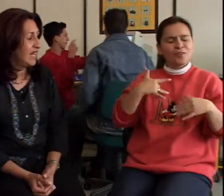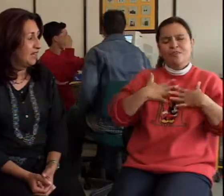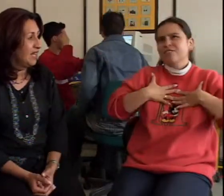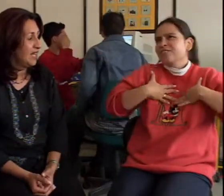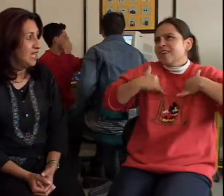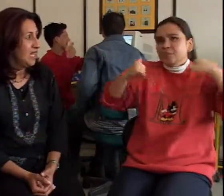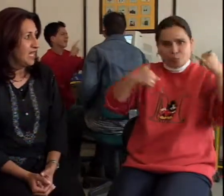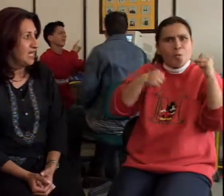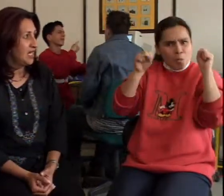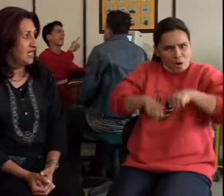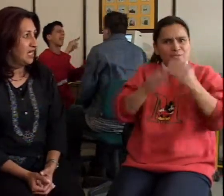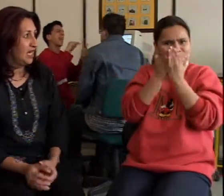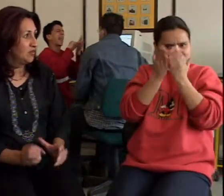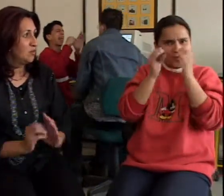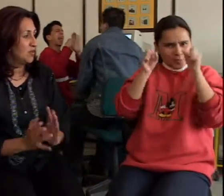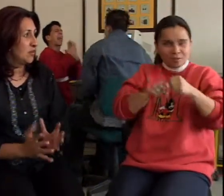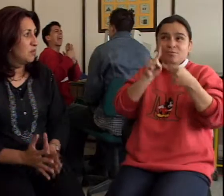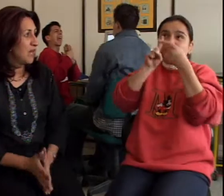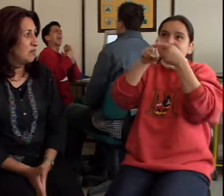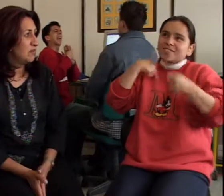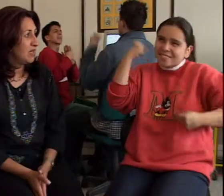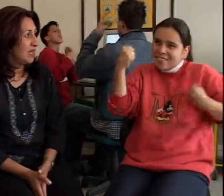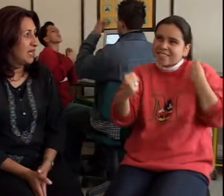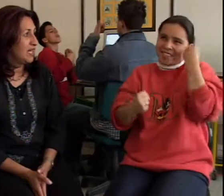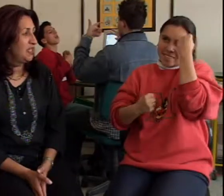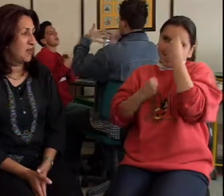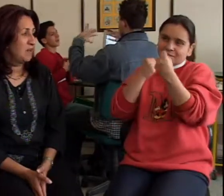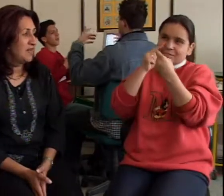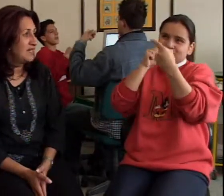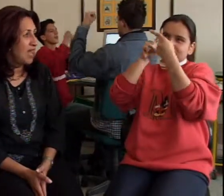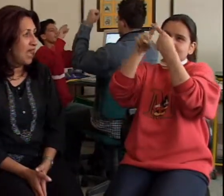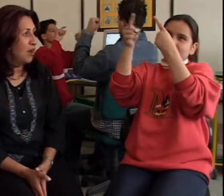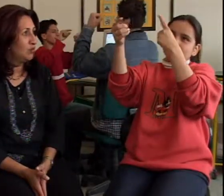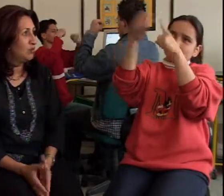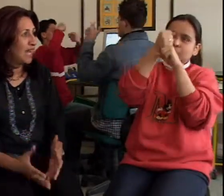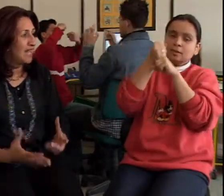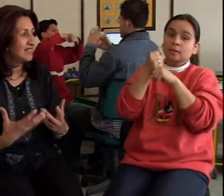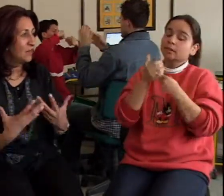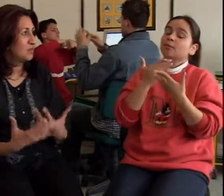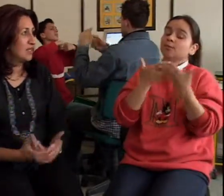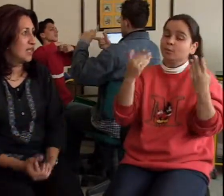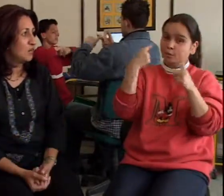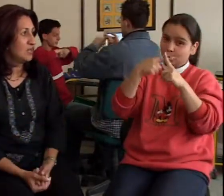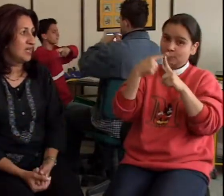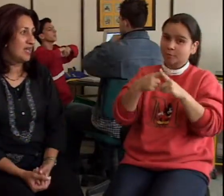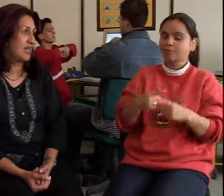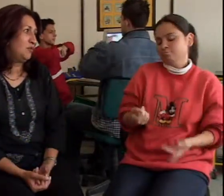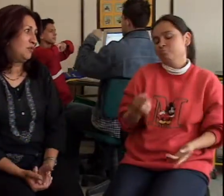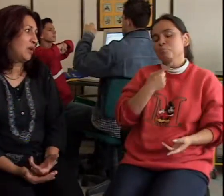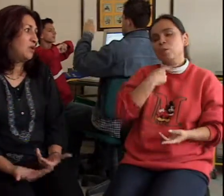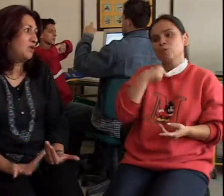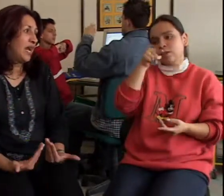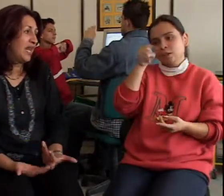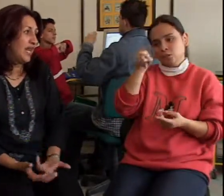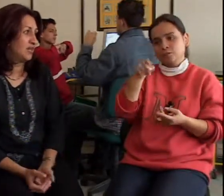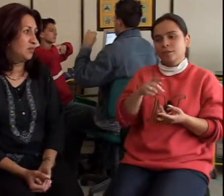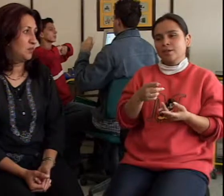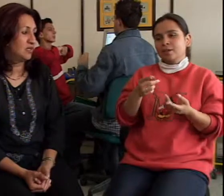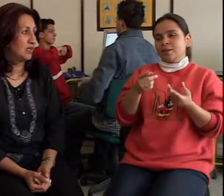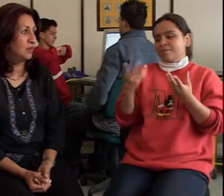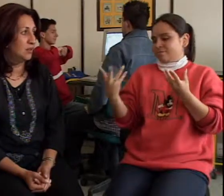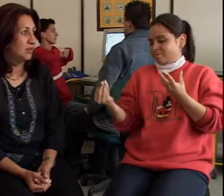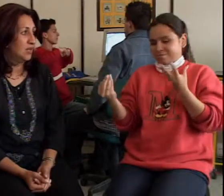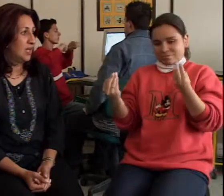encontrado una linterna y eso empezó a alumbrar mi vida. Y yo empecé a buscar esa luz, esa luz, y esa luz fue encontrar